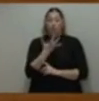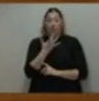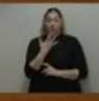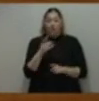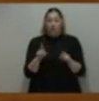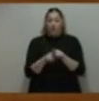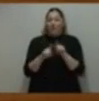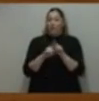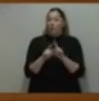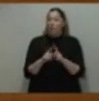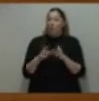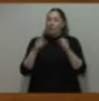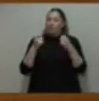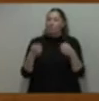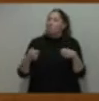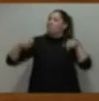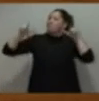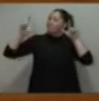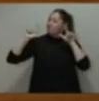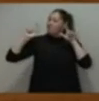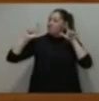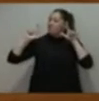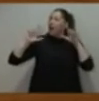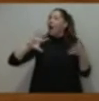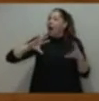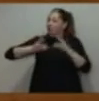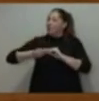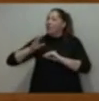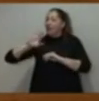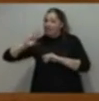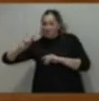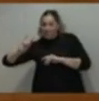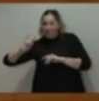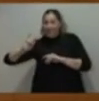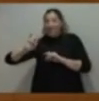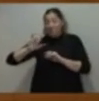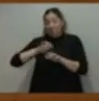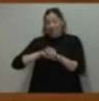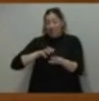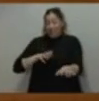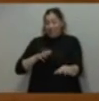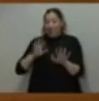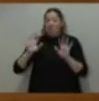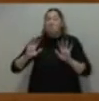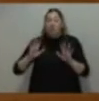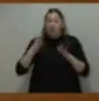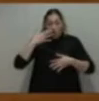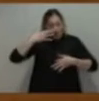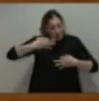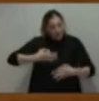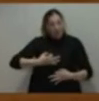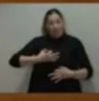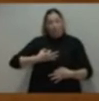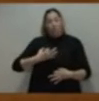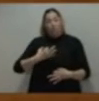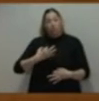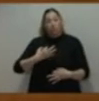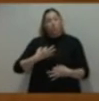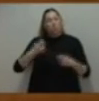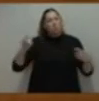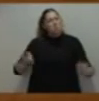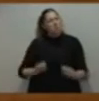a los que sí la aplican, que por desgracia sospechamos que serán la inmensa mayoría, pero sí que creemos que hay que